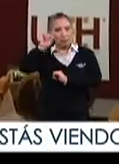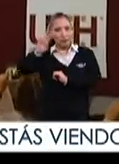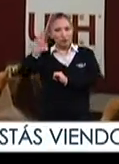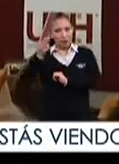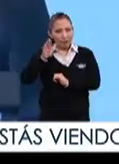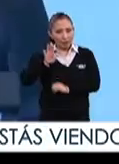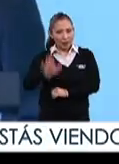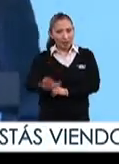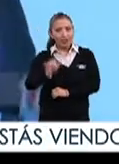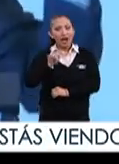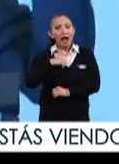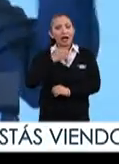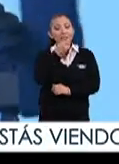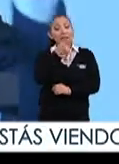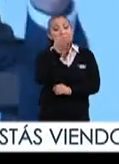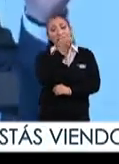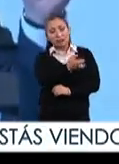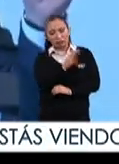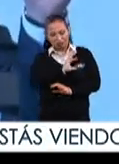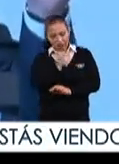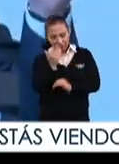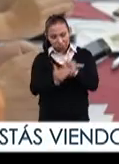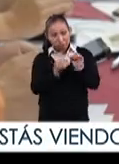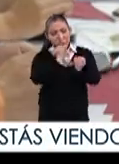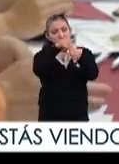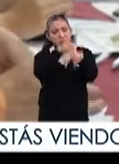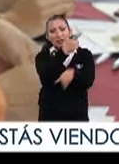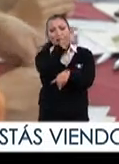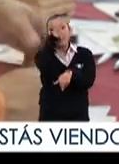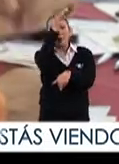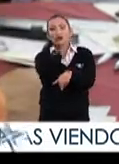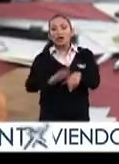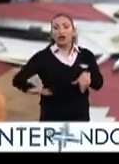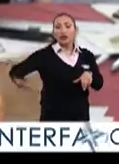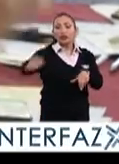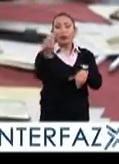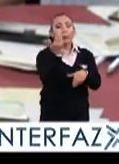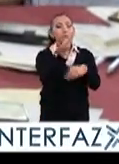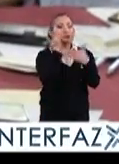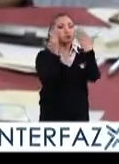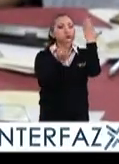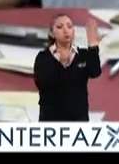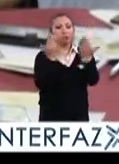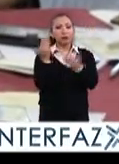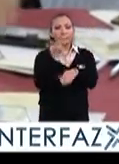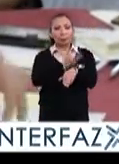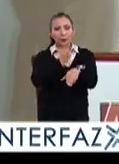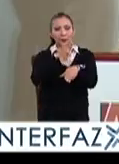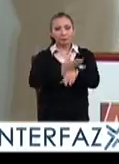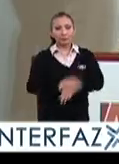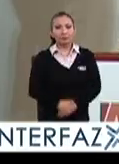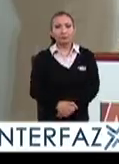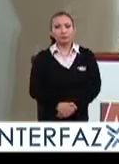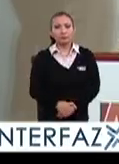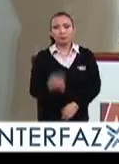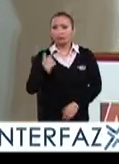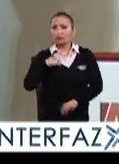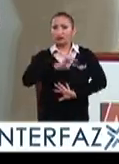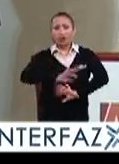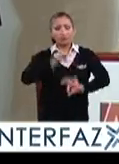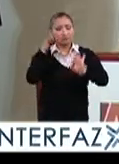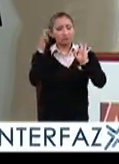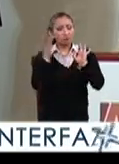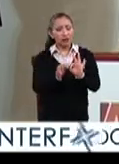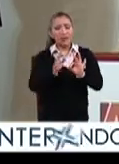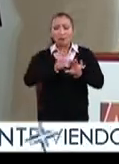casa de estudios, al destacar que han logrado cumplir al 100% la demanda en educación media superior. Hemos consolidado un